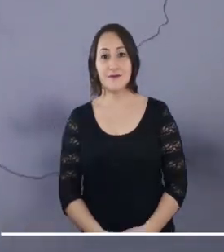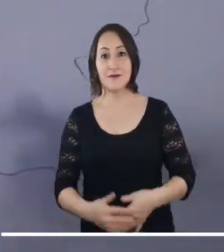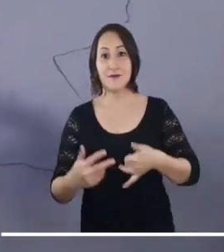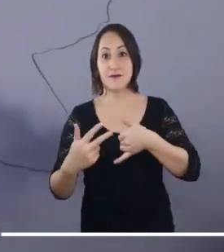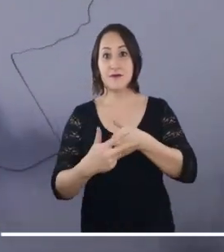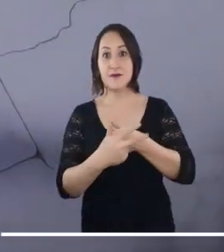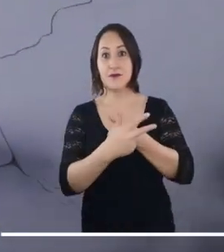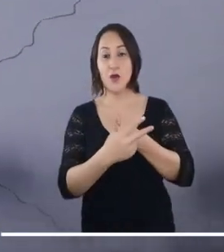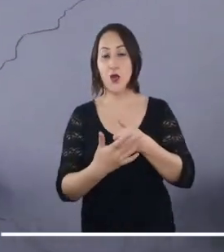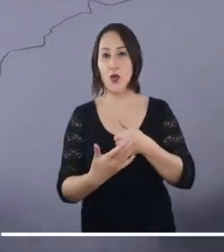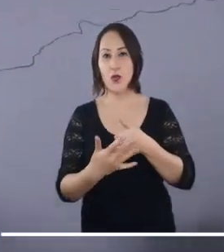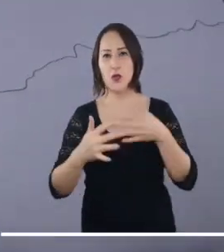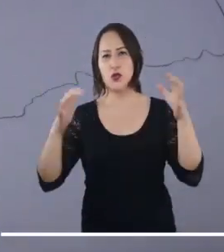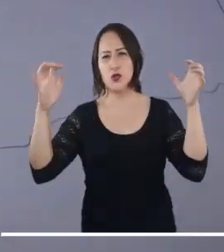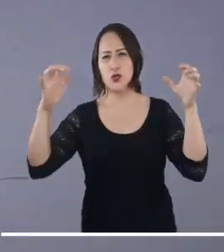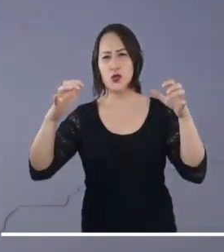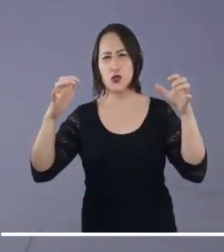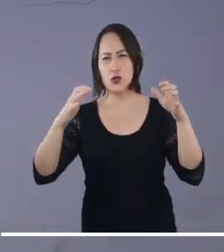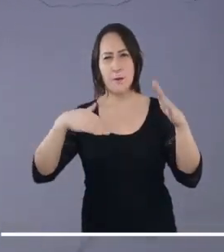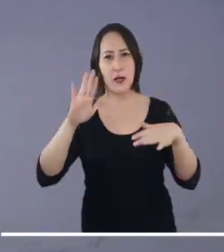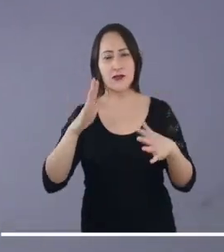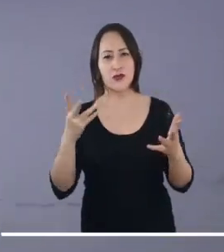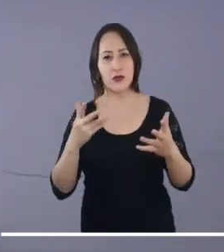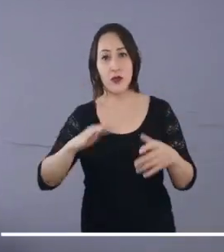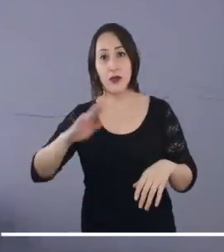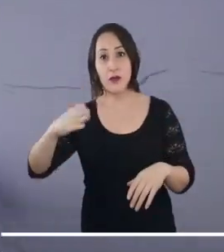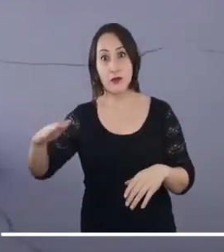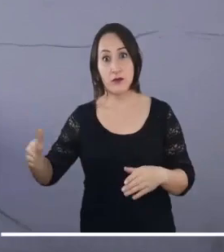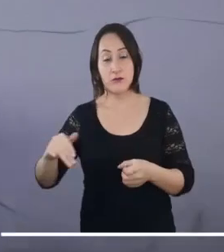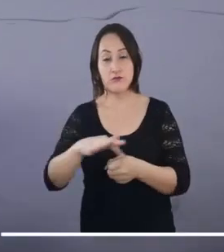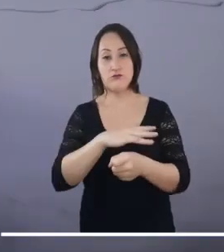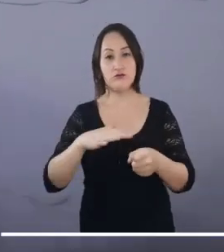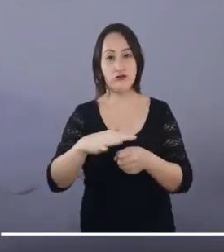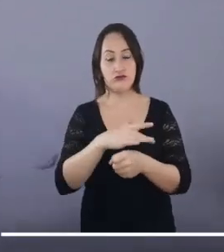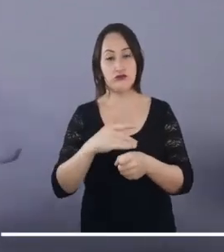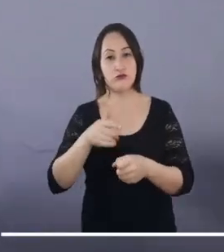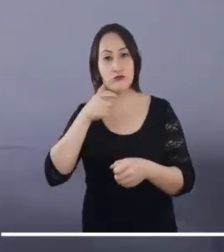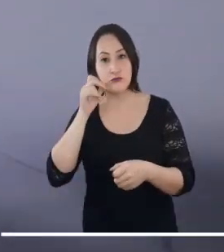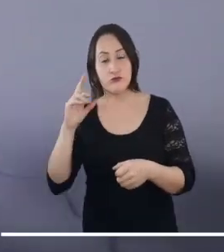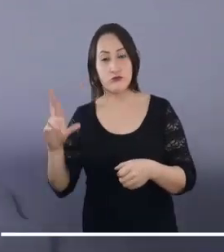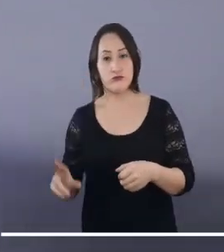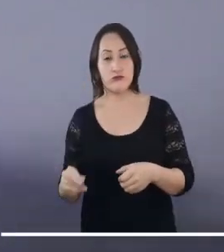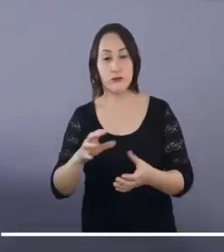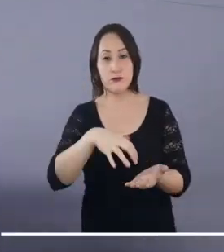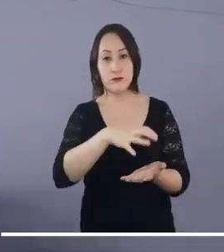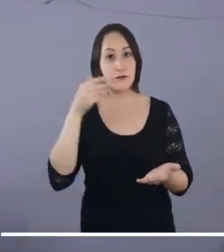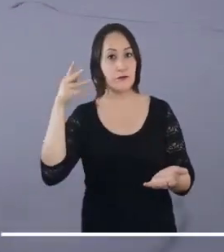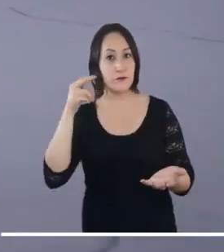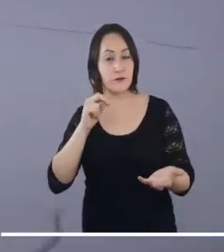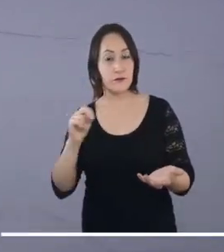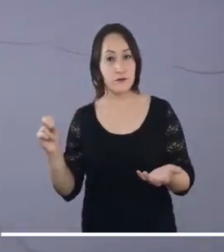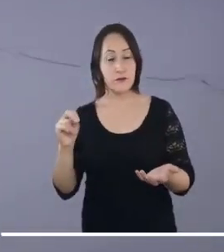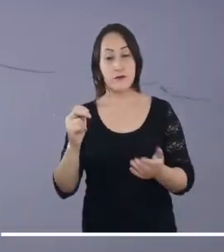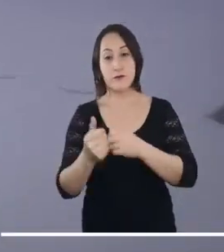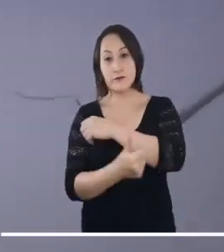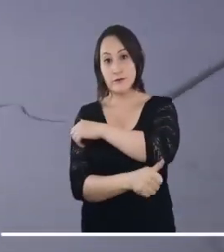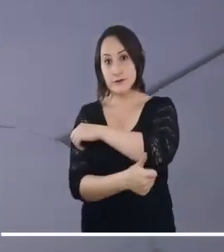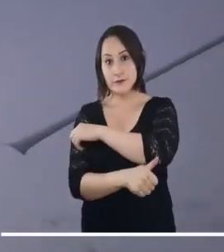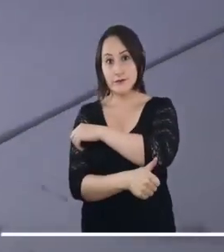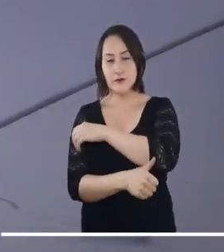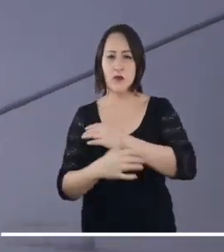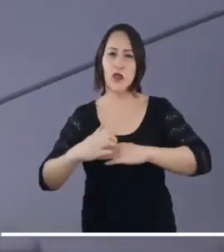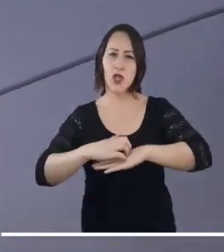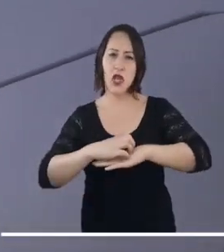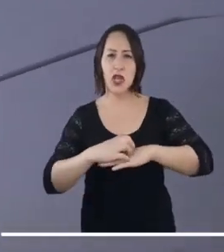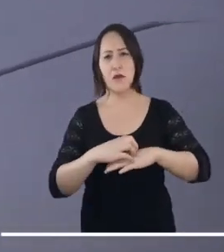intensas. En la región andina, las lluvias importantes pueden presentarse en Antioquia, Cundinamarca, Eje Cafetero, Los